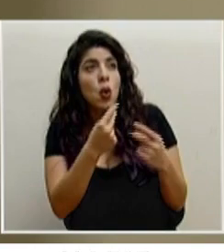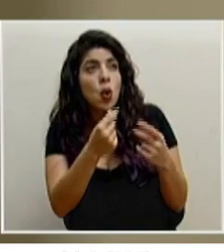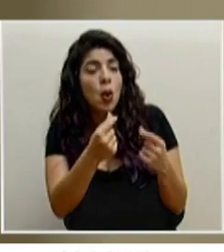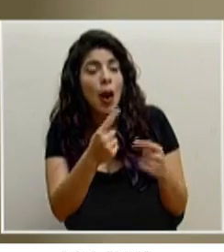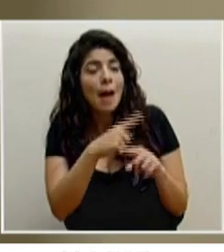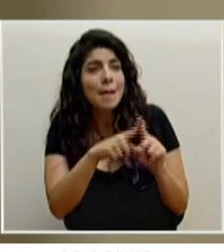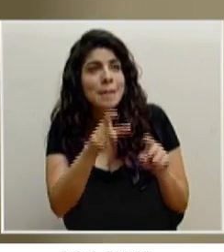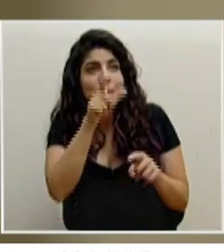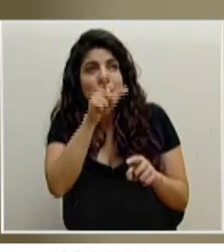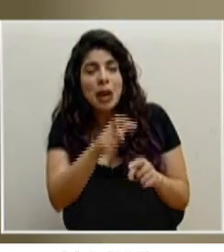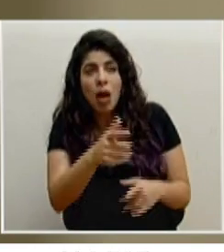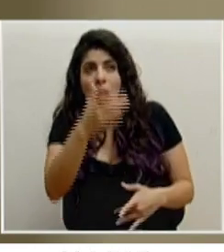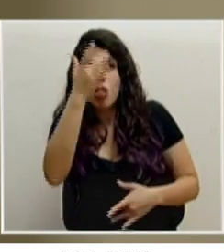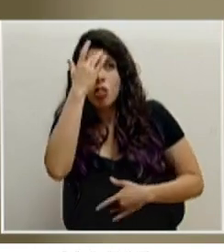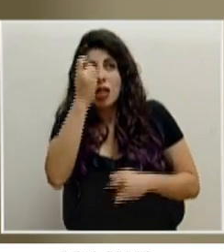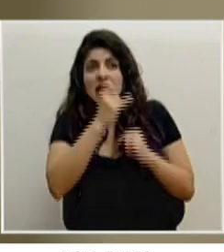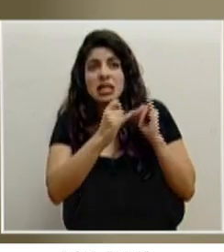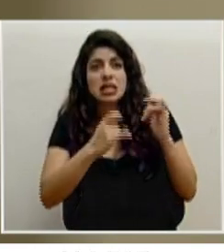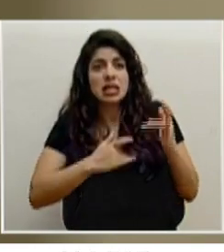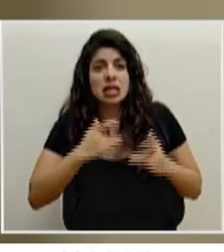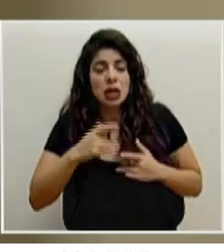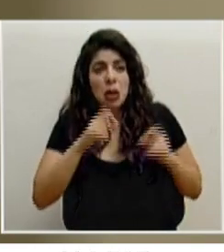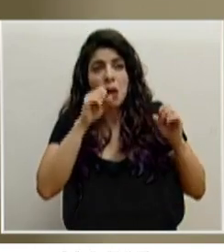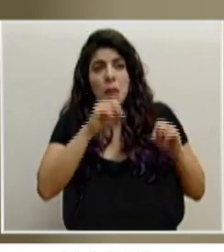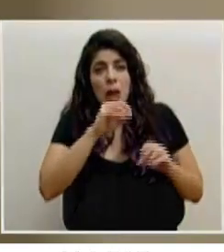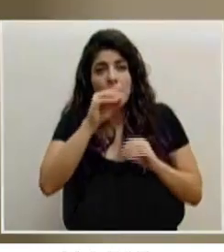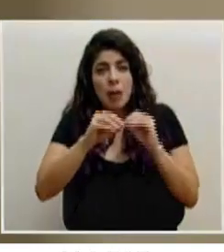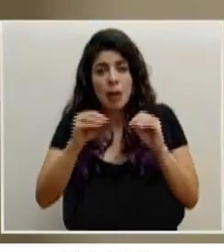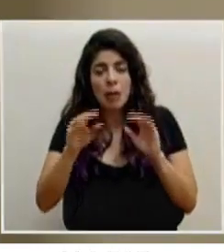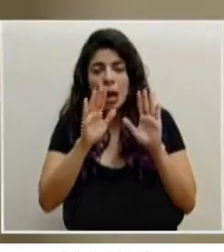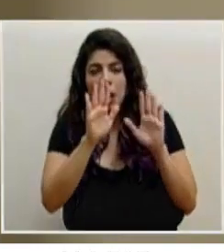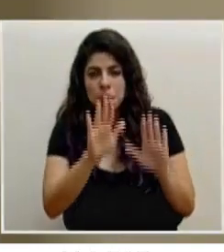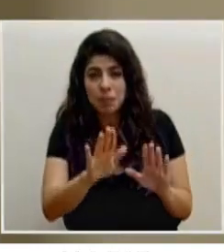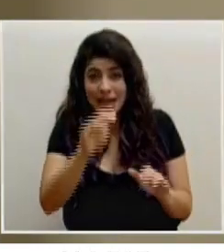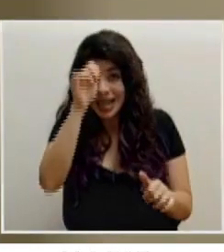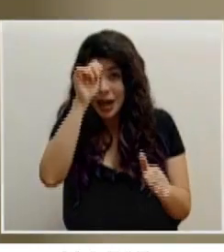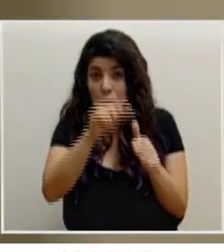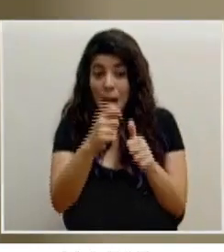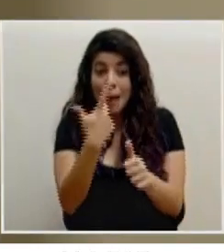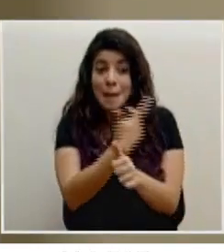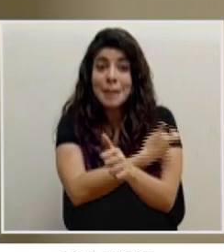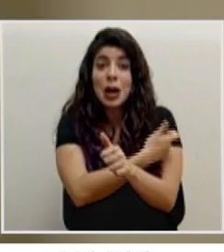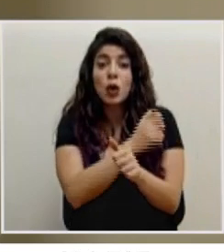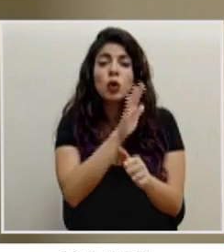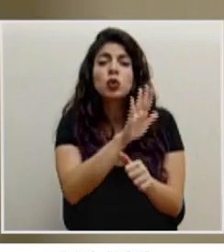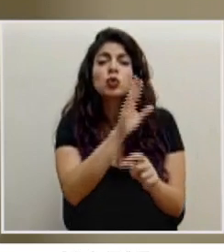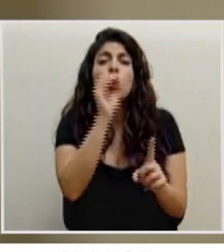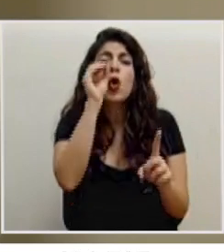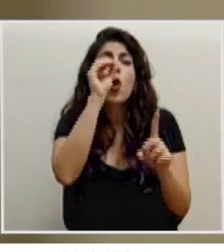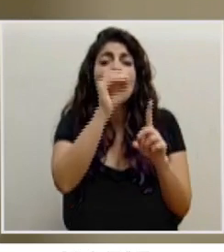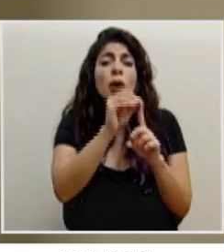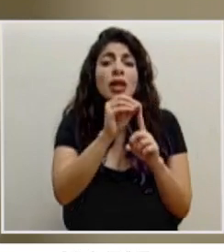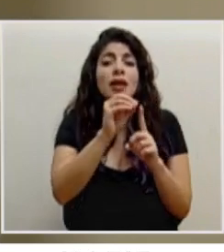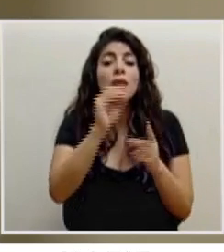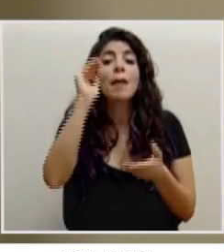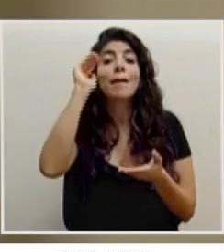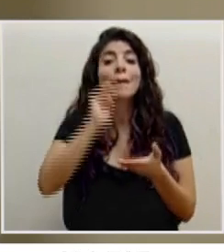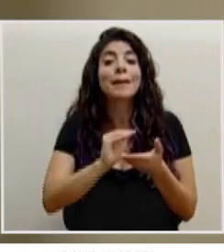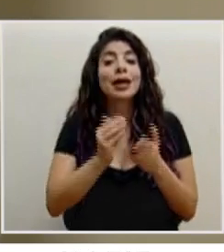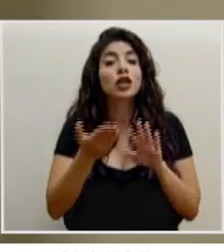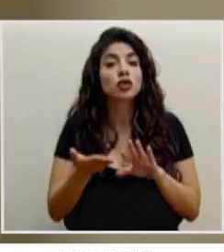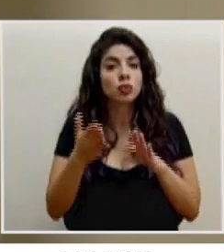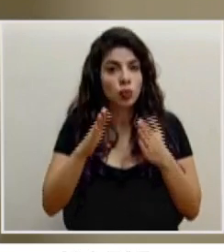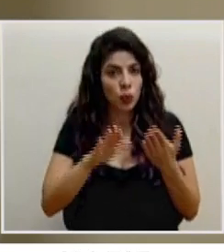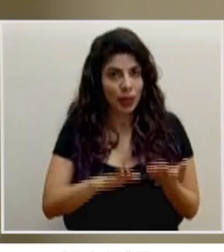asintomáticos y que ellos puedan transmitir. Recordemos que la vacuna, la meta principal que tiene es disminuir mortalidad